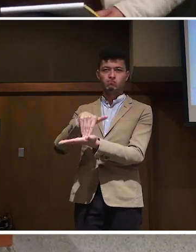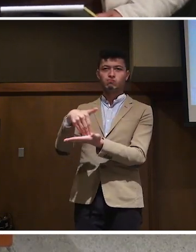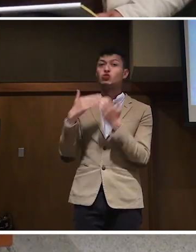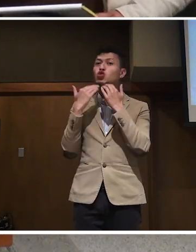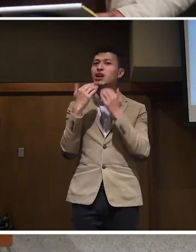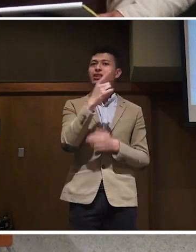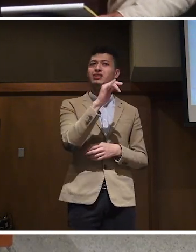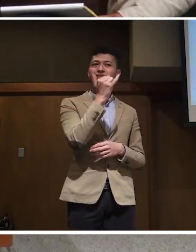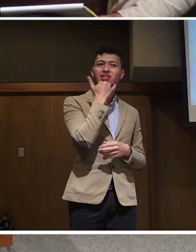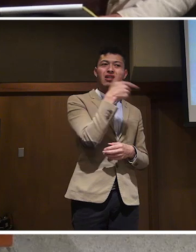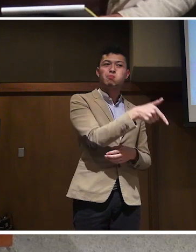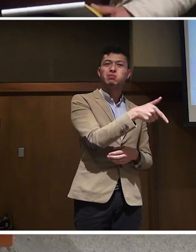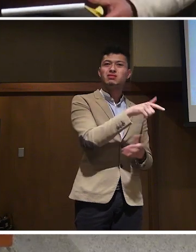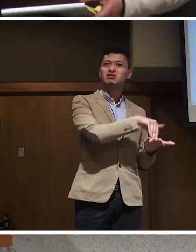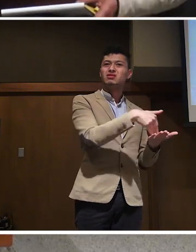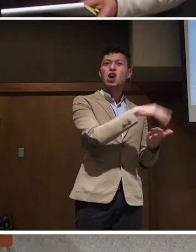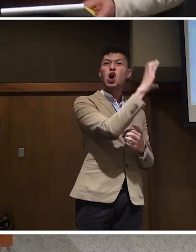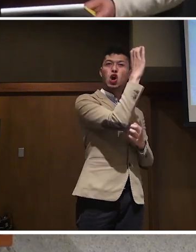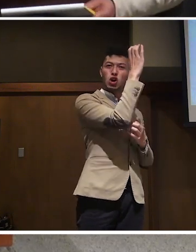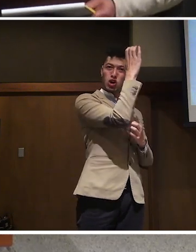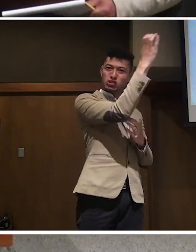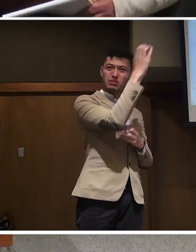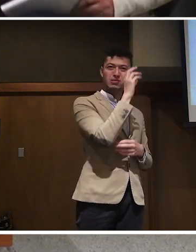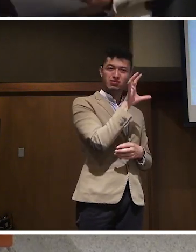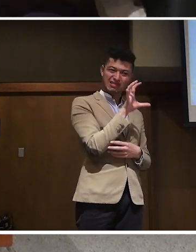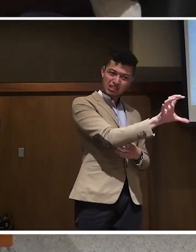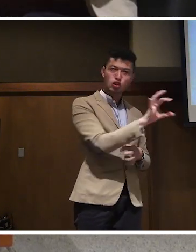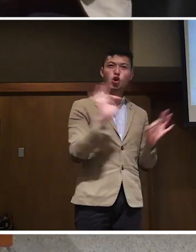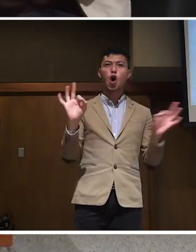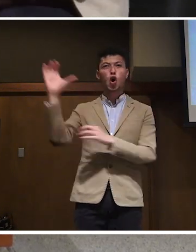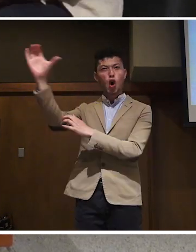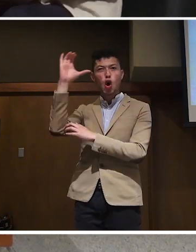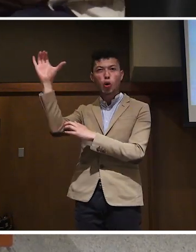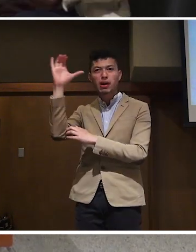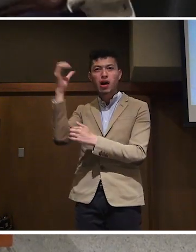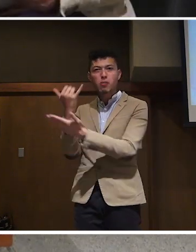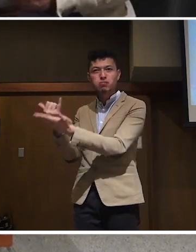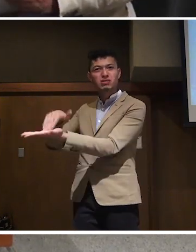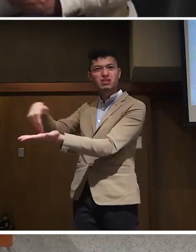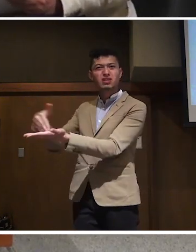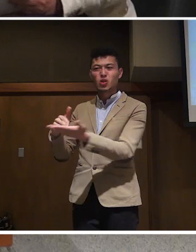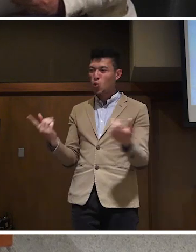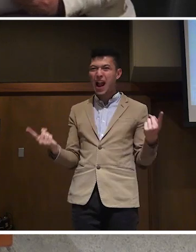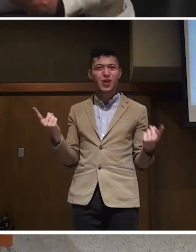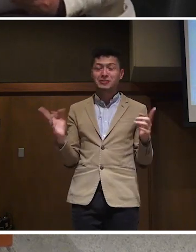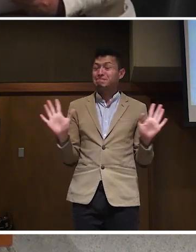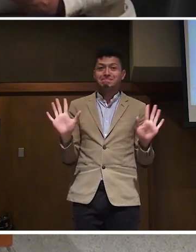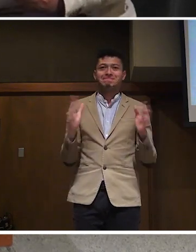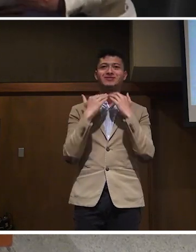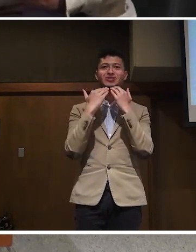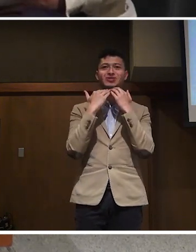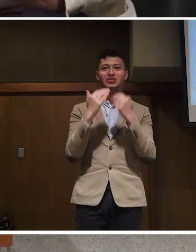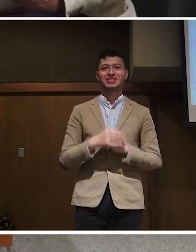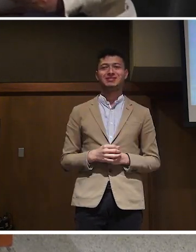probablemente en Colombia como nación. Y pasemos rápidamente